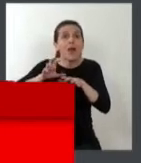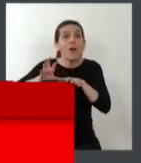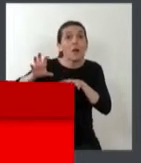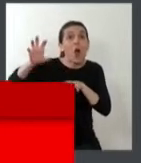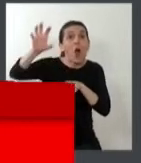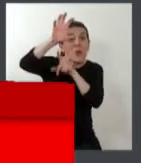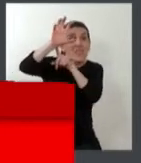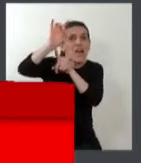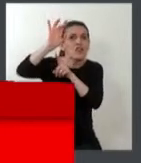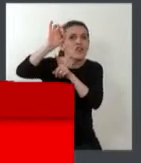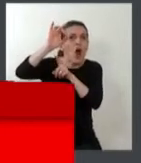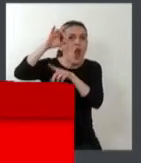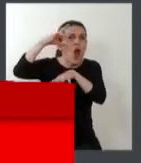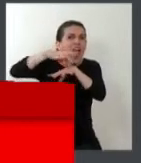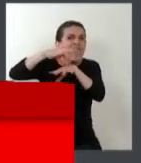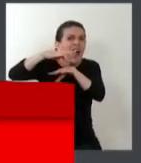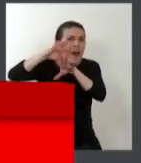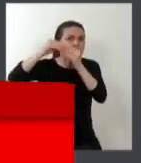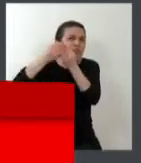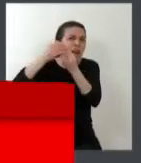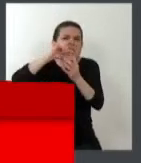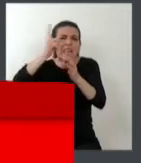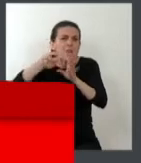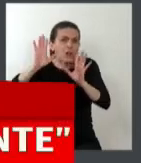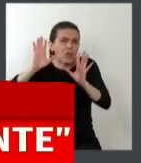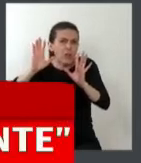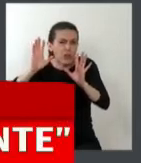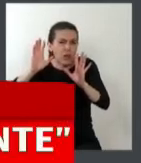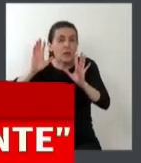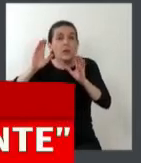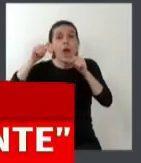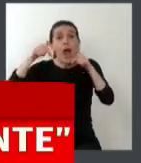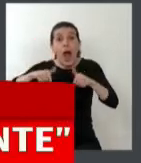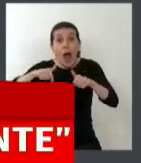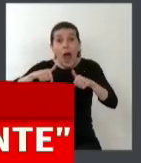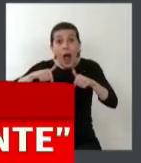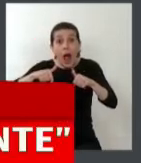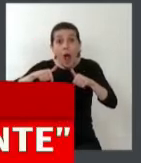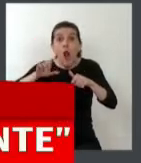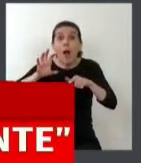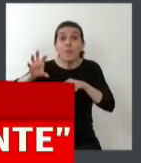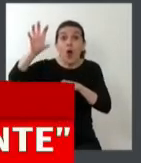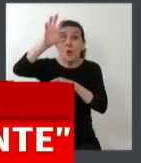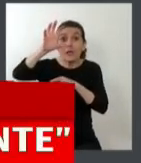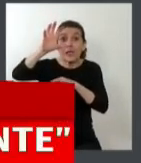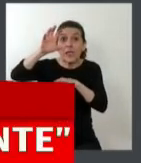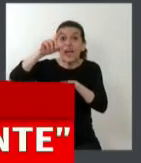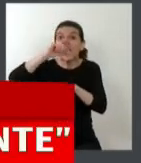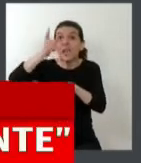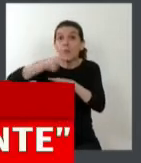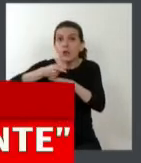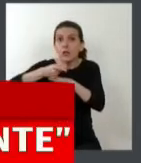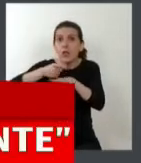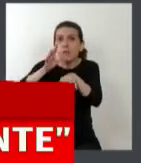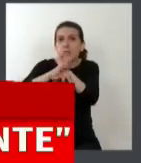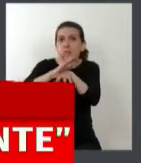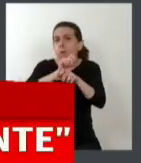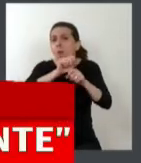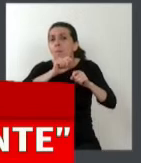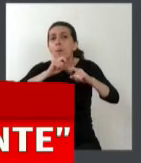7%. Ahora, en las provincias, ese porcentaje se multiplicó por